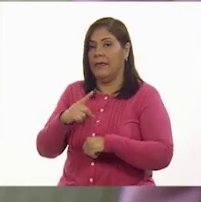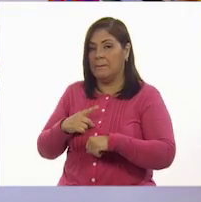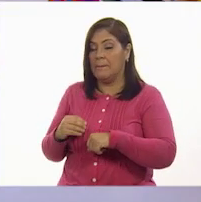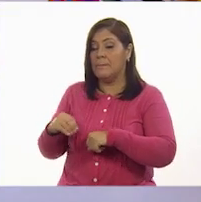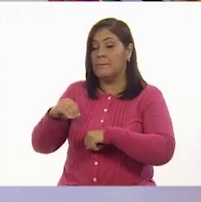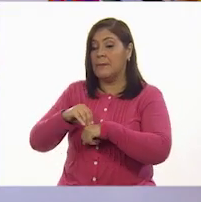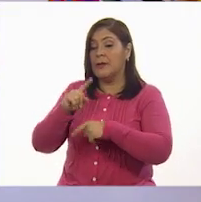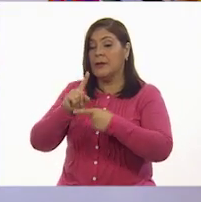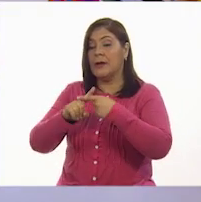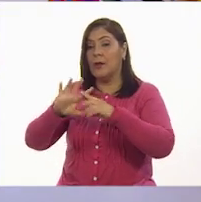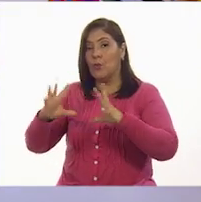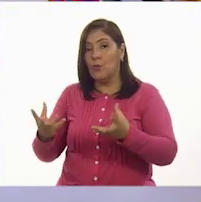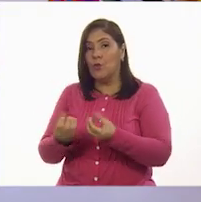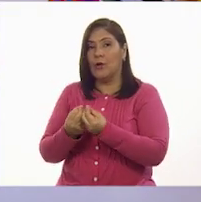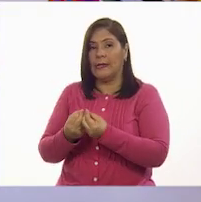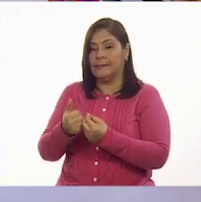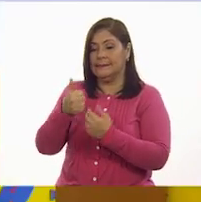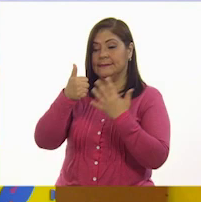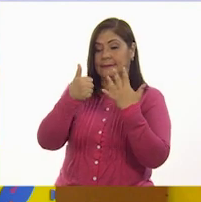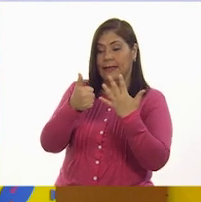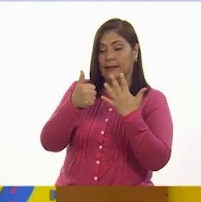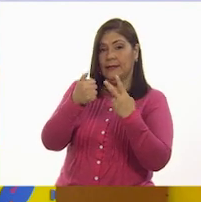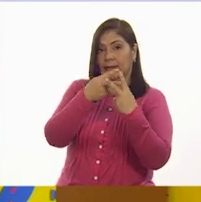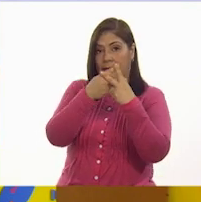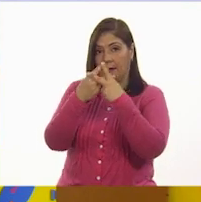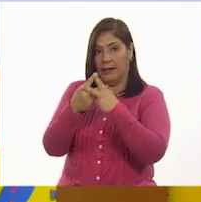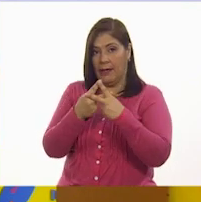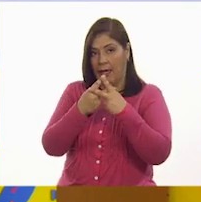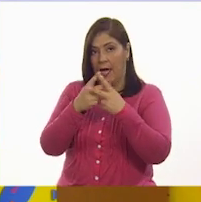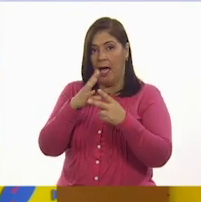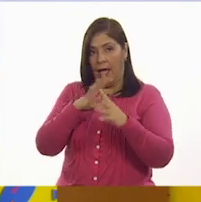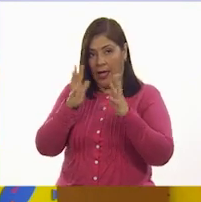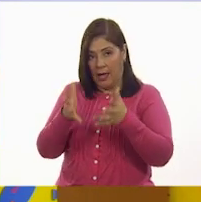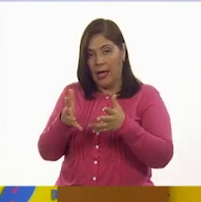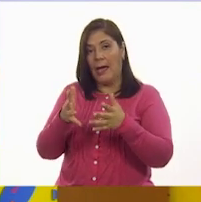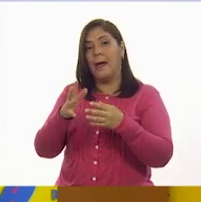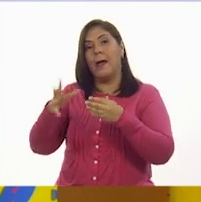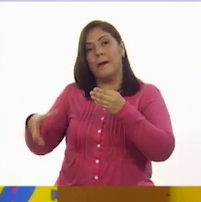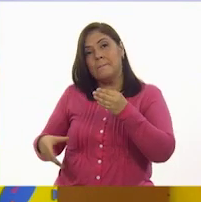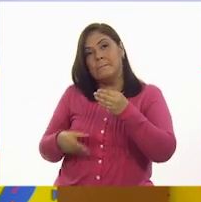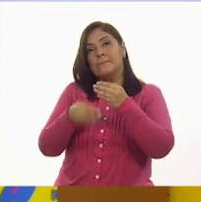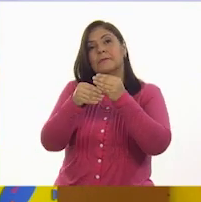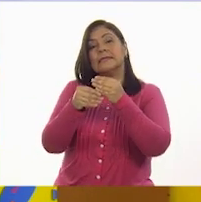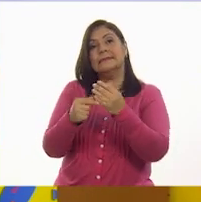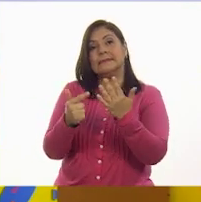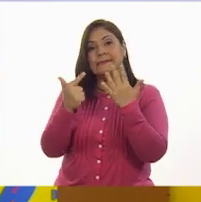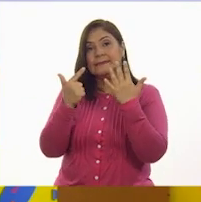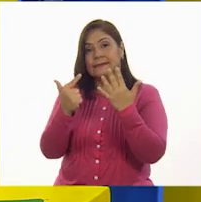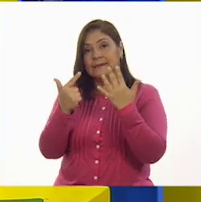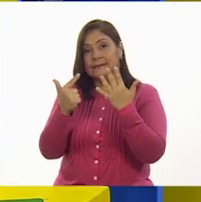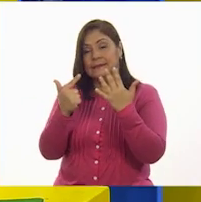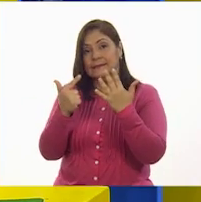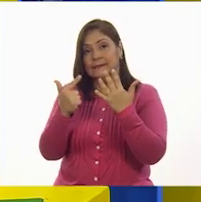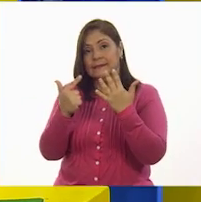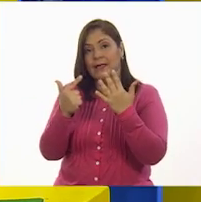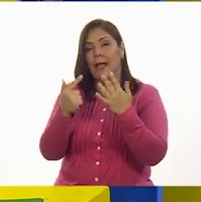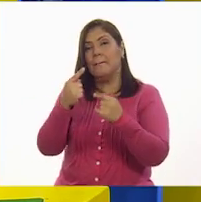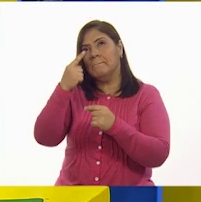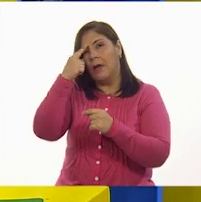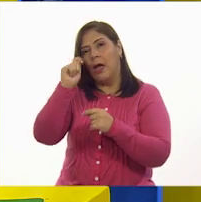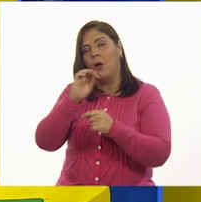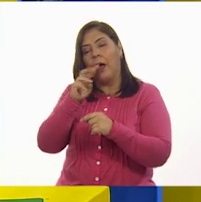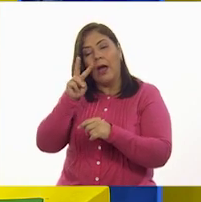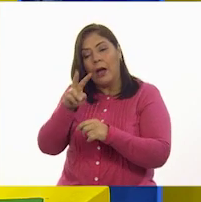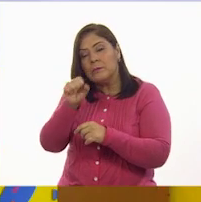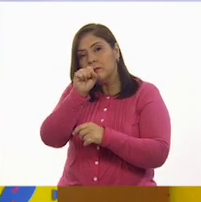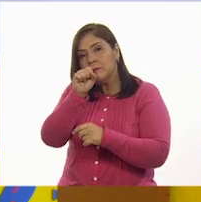a nuestras 6 estrellas 7. Porque nos salió el símbolo de sumar. Así.